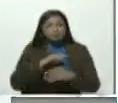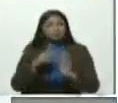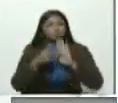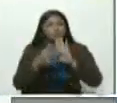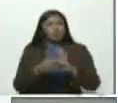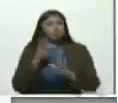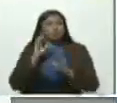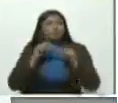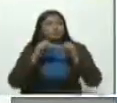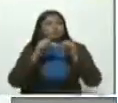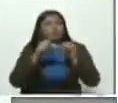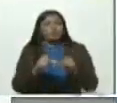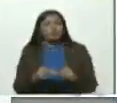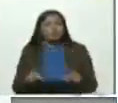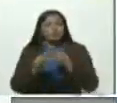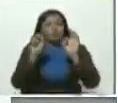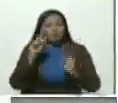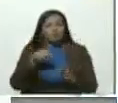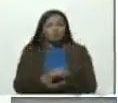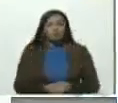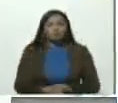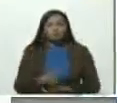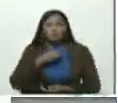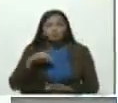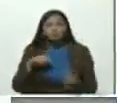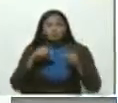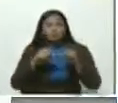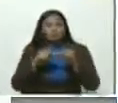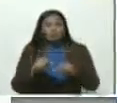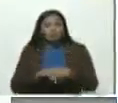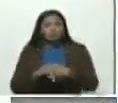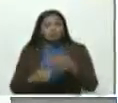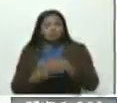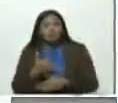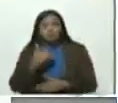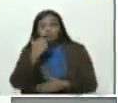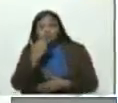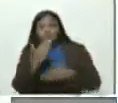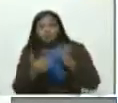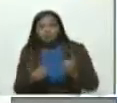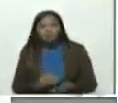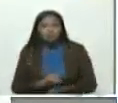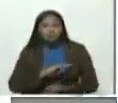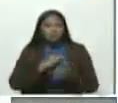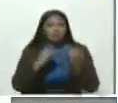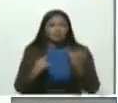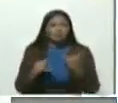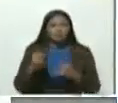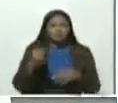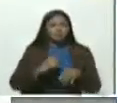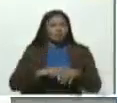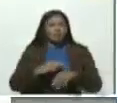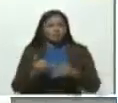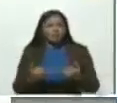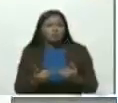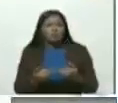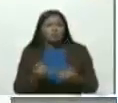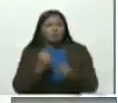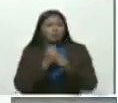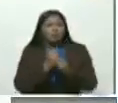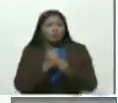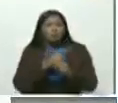sesión permanente para poder en el tiempo más cercano culminar esta primera etapa de su trabajo y